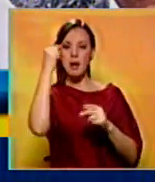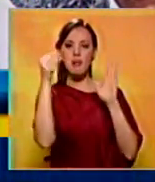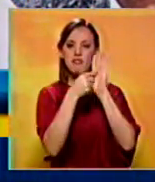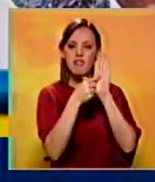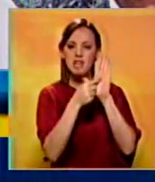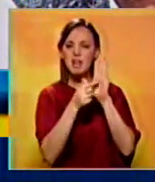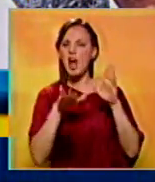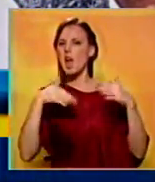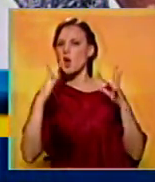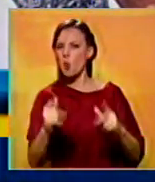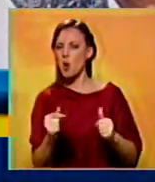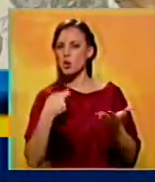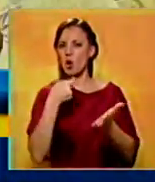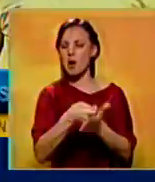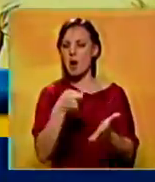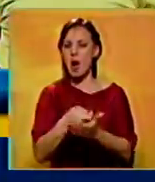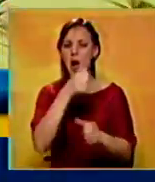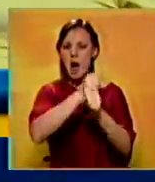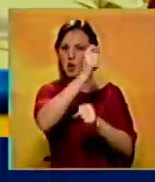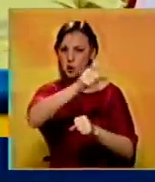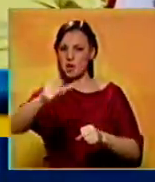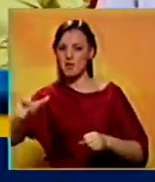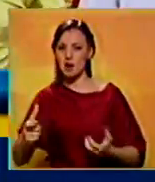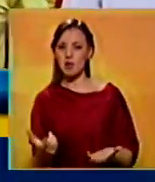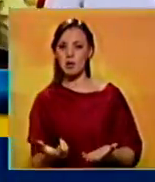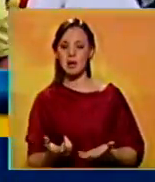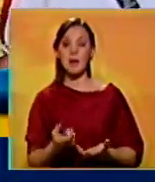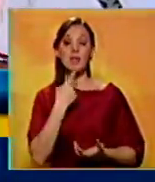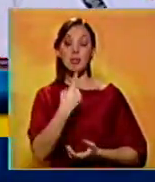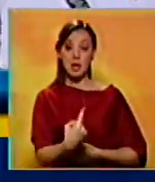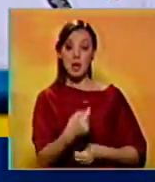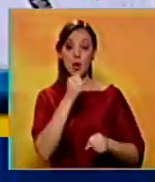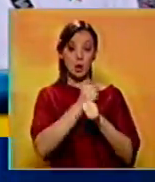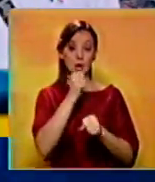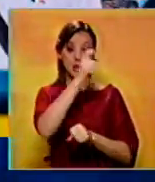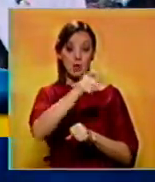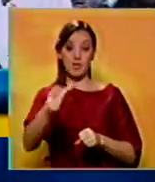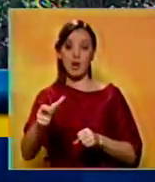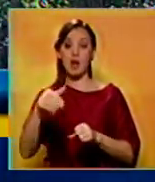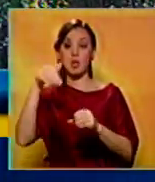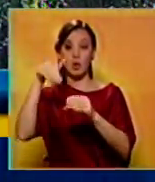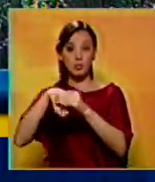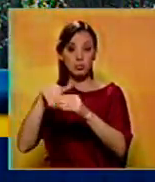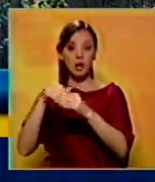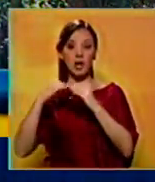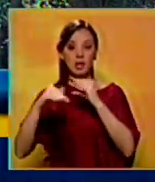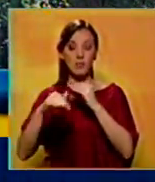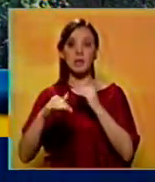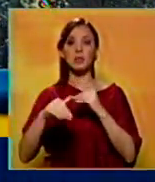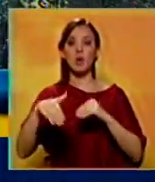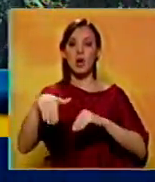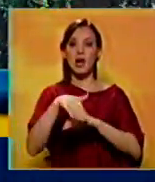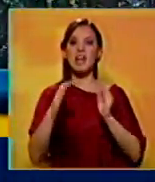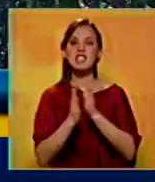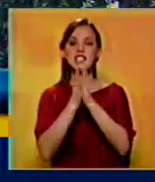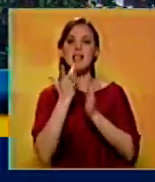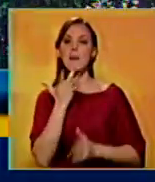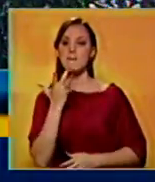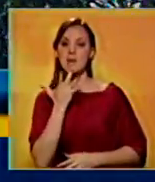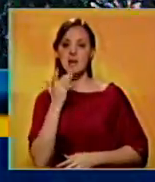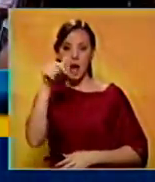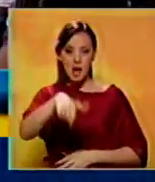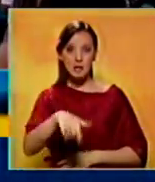montos que se van a cancelar a los trabajadores de Hi poster destacaron que los trabajadores del centro postal ubicado en la avenida José Ángel Lamas de San Martín acá en